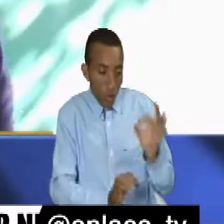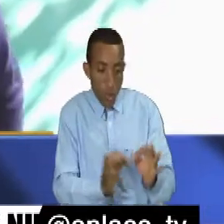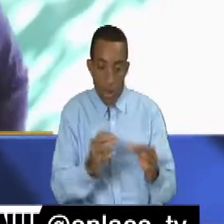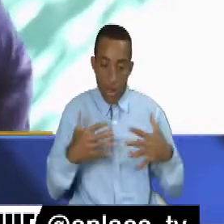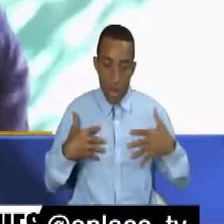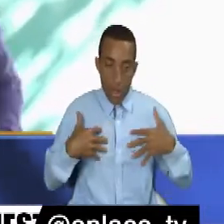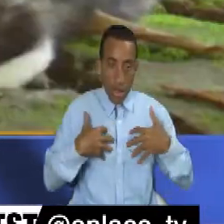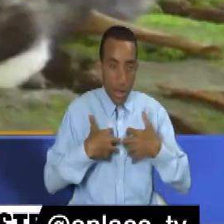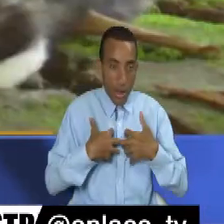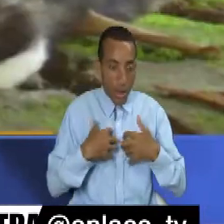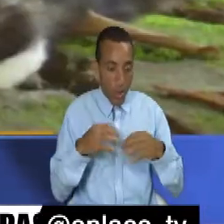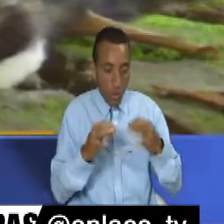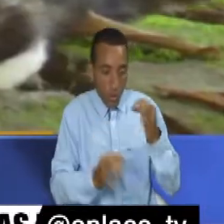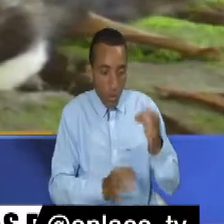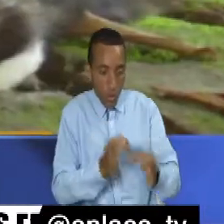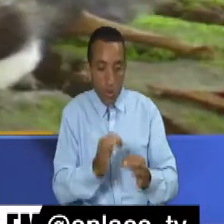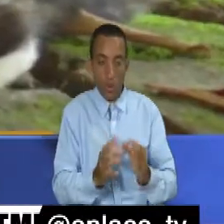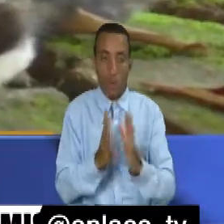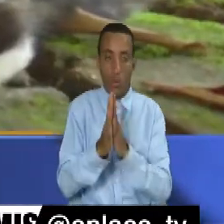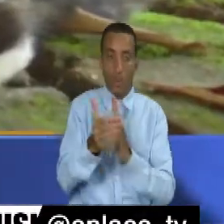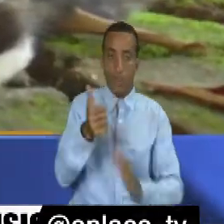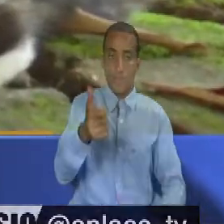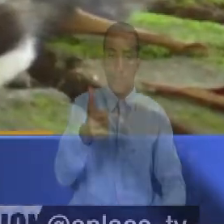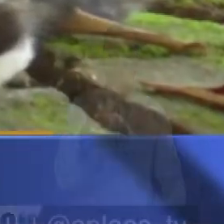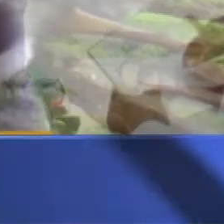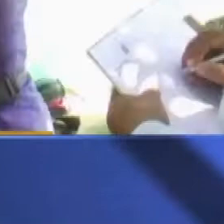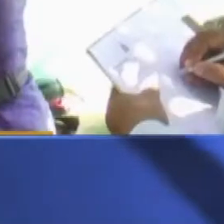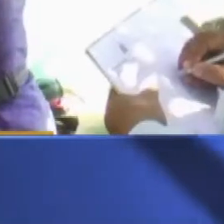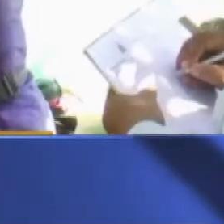Esto en nuestra sección de Buenas Noticias.